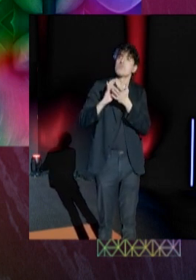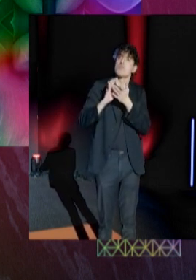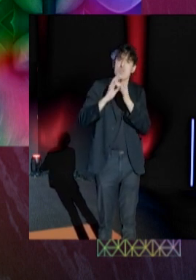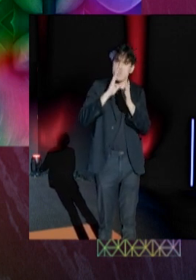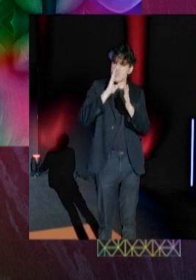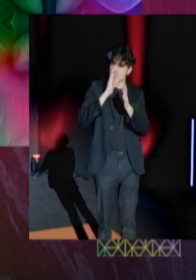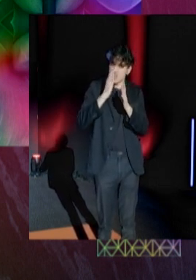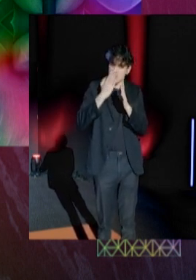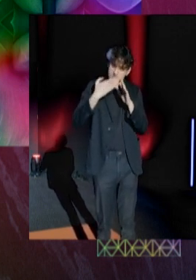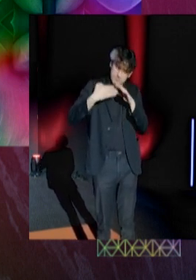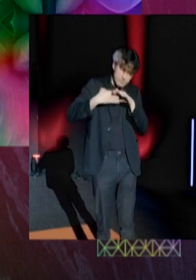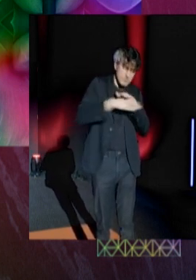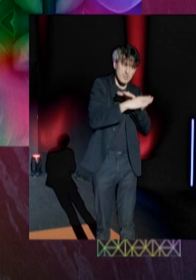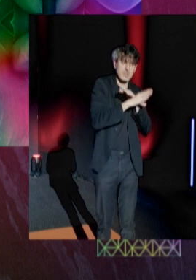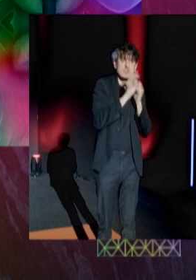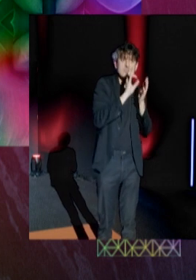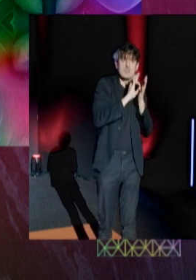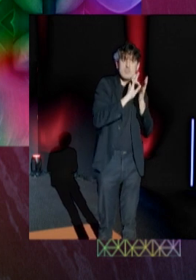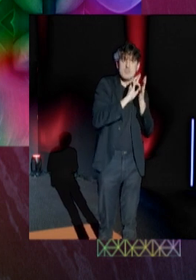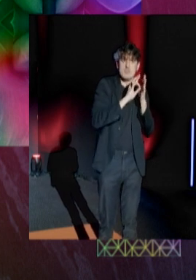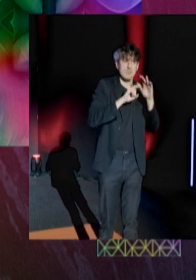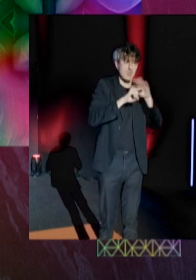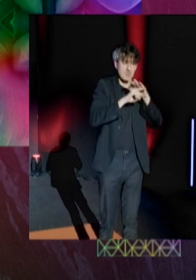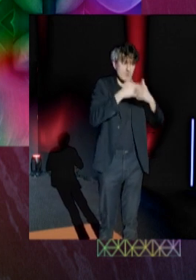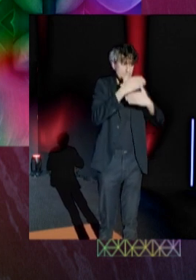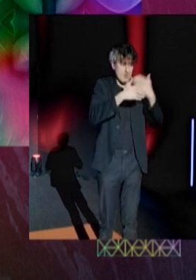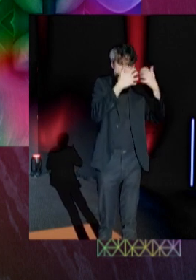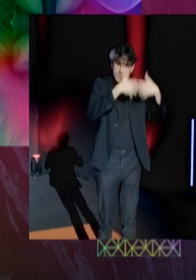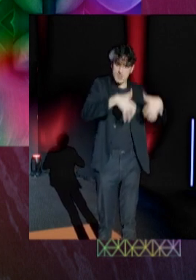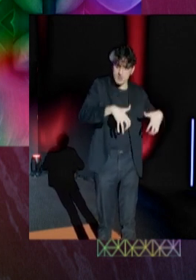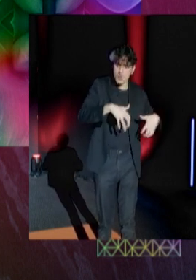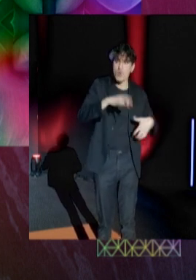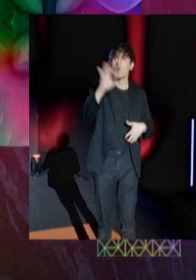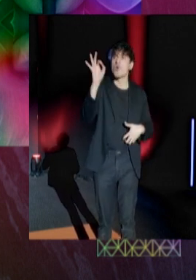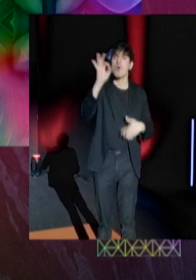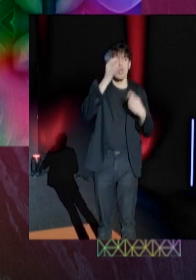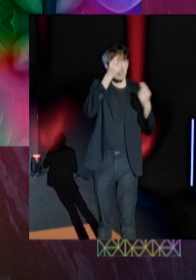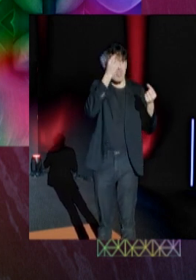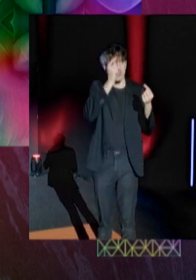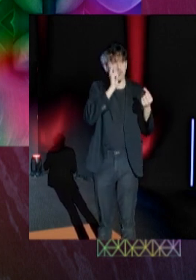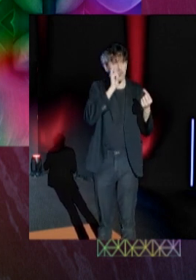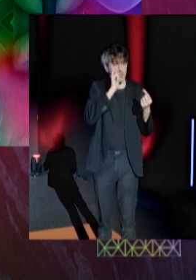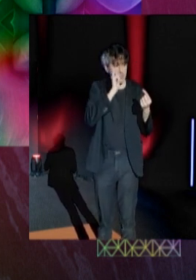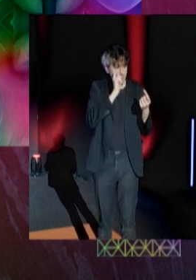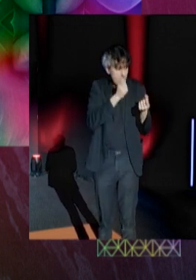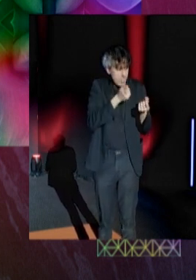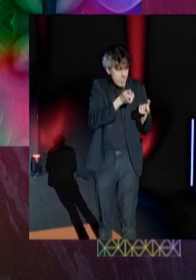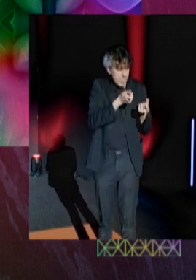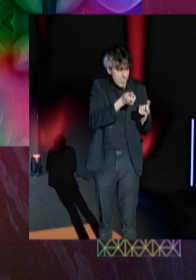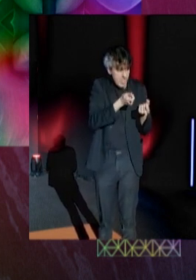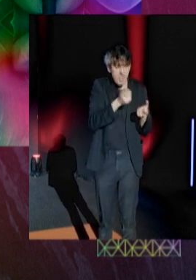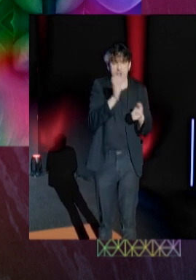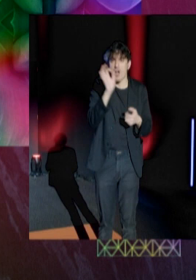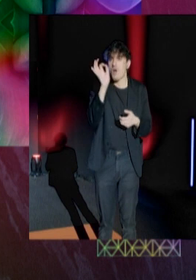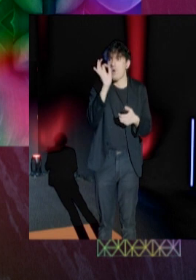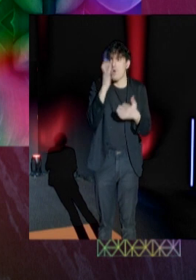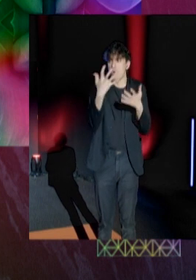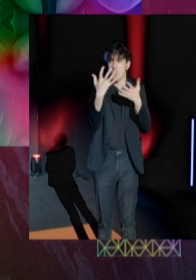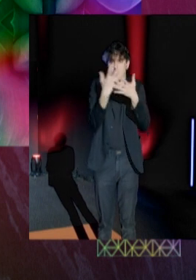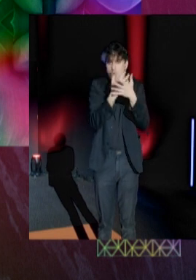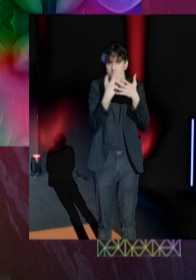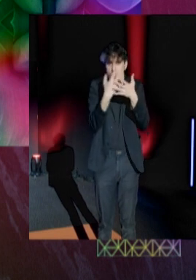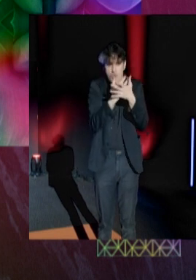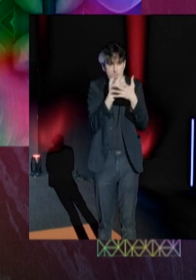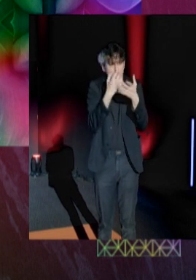vuestros servicios y transaccionar Qué pasaría si le dais datos turísticos por ejemplo Qué pasaría si integramos todo el